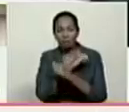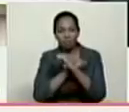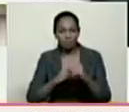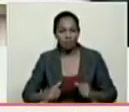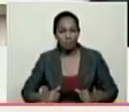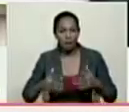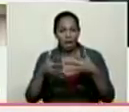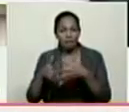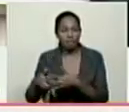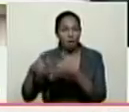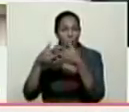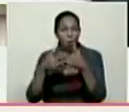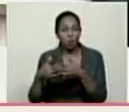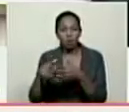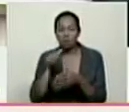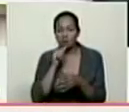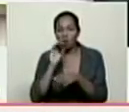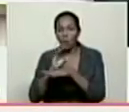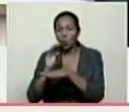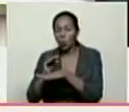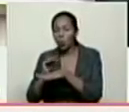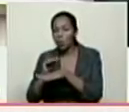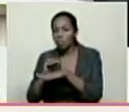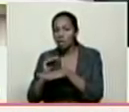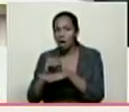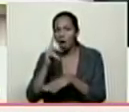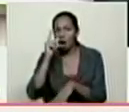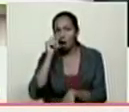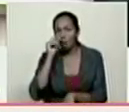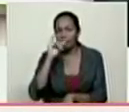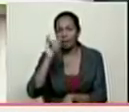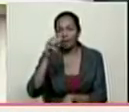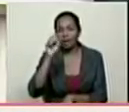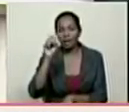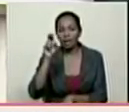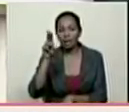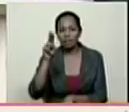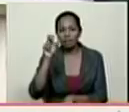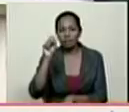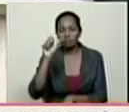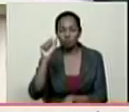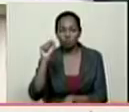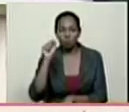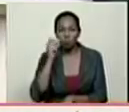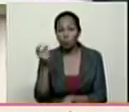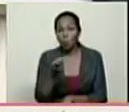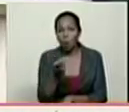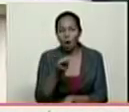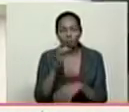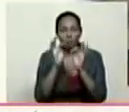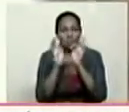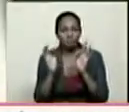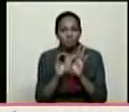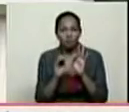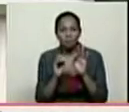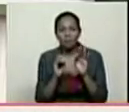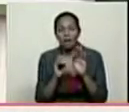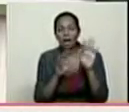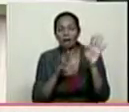es quien está resguardando a este criminal que lo estamos buscando, Jesús Rodríguez Landoni,